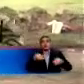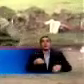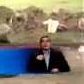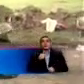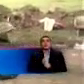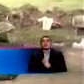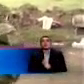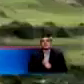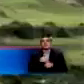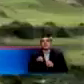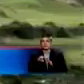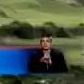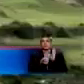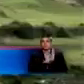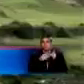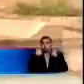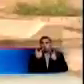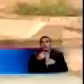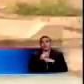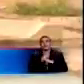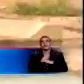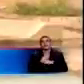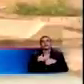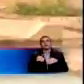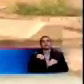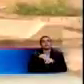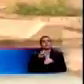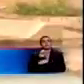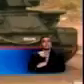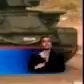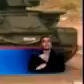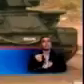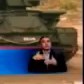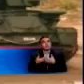labor constitucional de velar por la defensa de la soberanía e